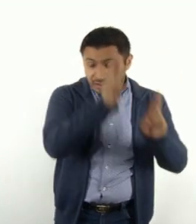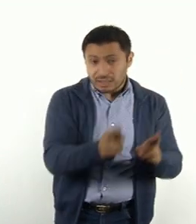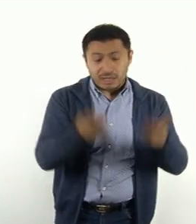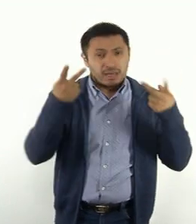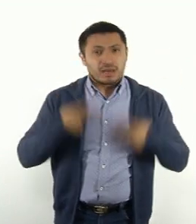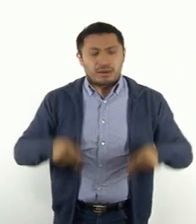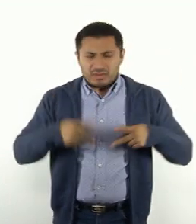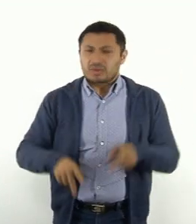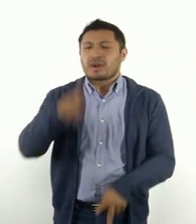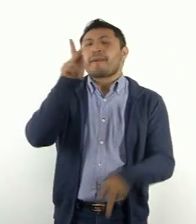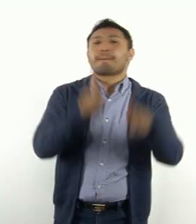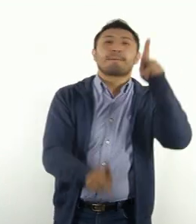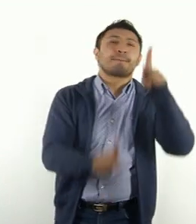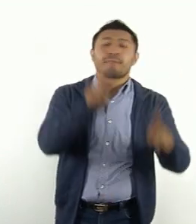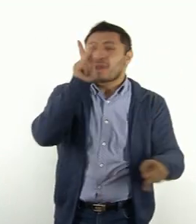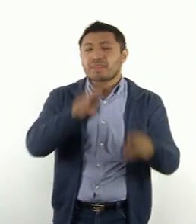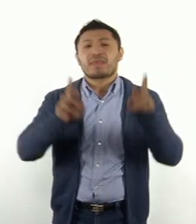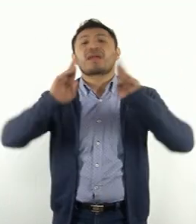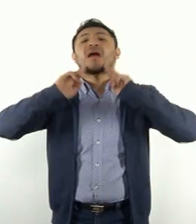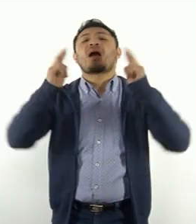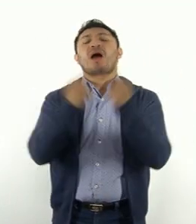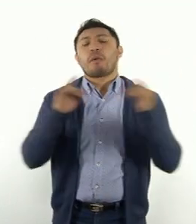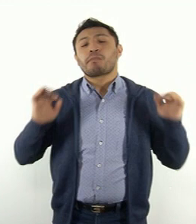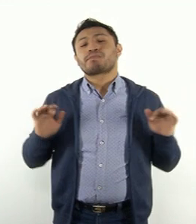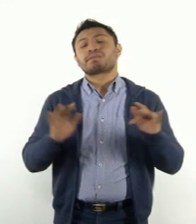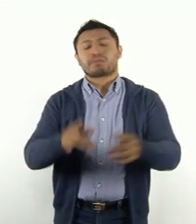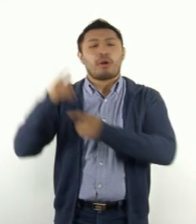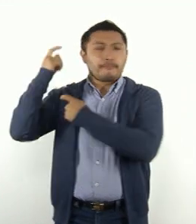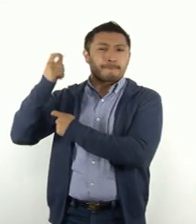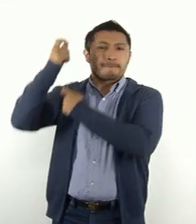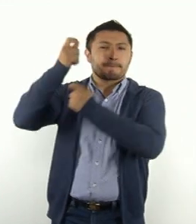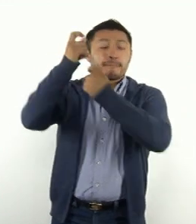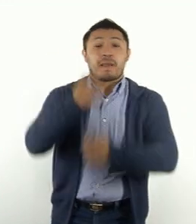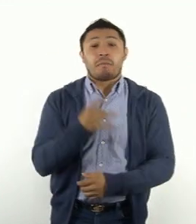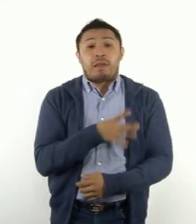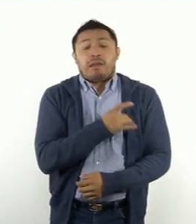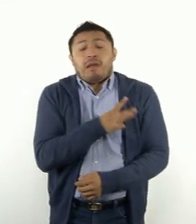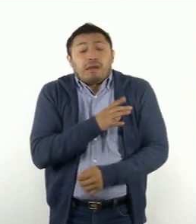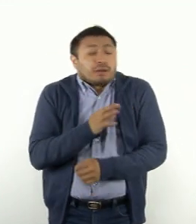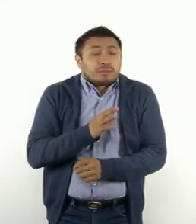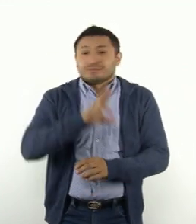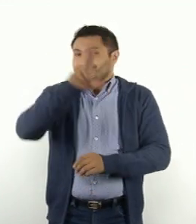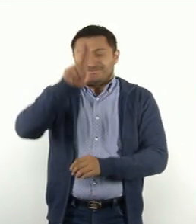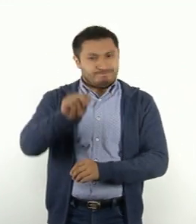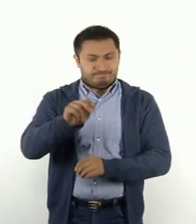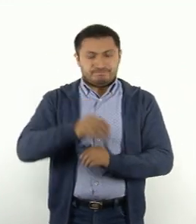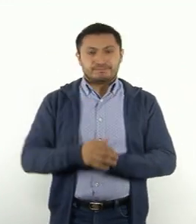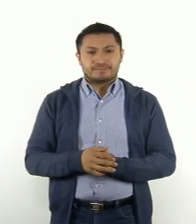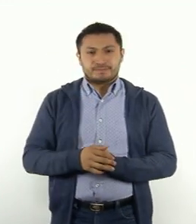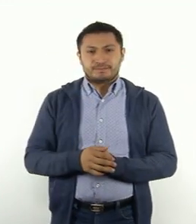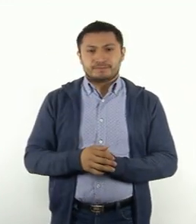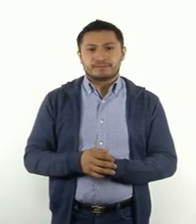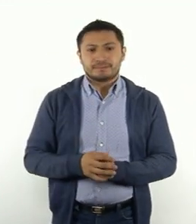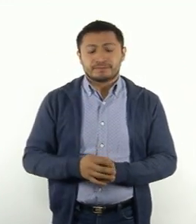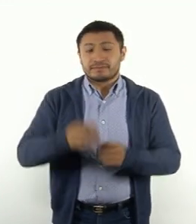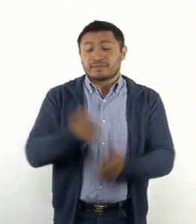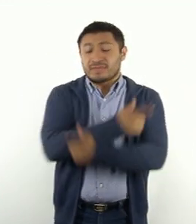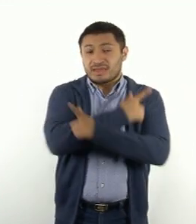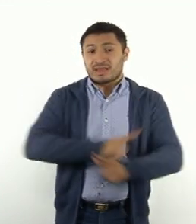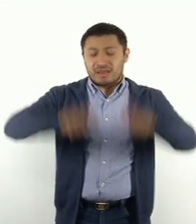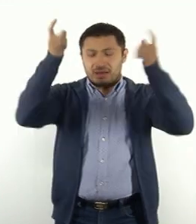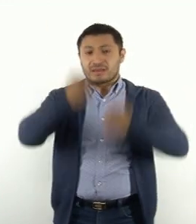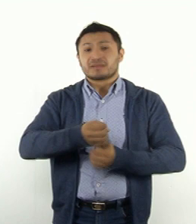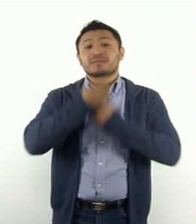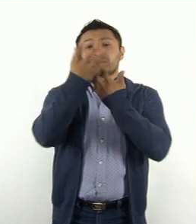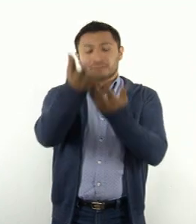puedan hablar, reunirse y protestar sin temor. La libertad de expresión, la de reunión y